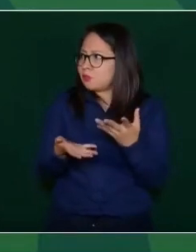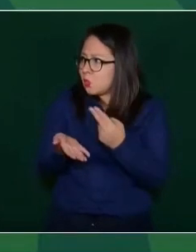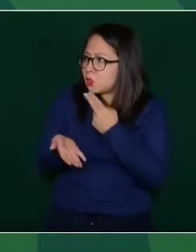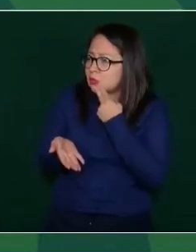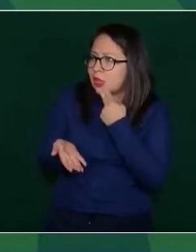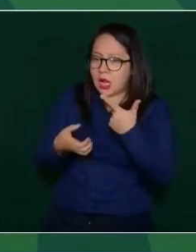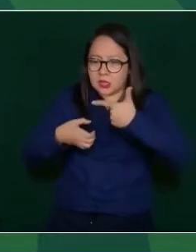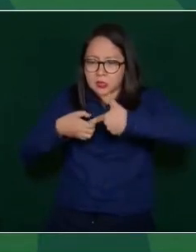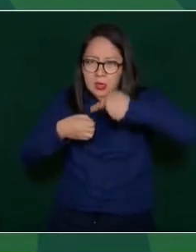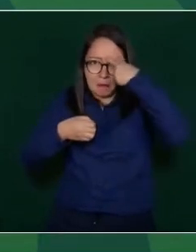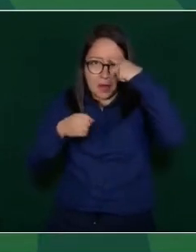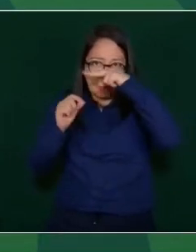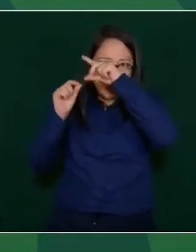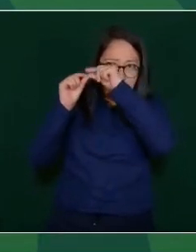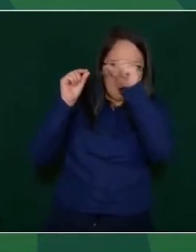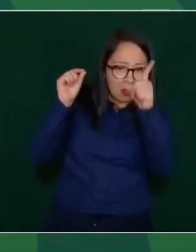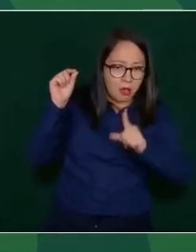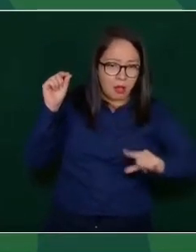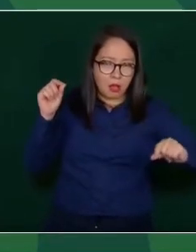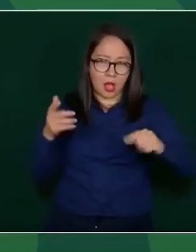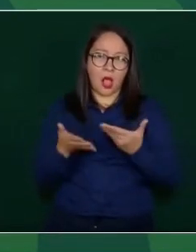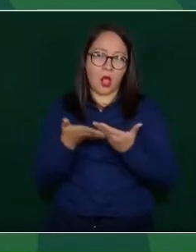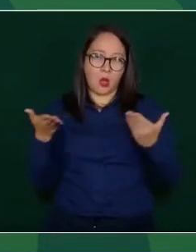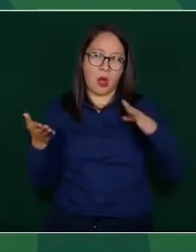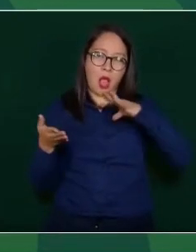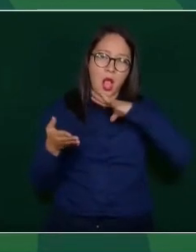muy interesante. Hay una campaña ahora